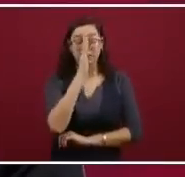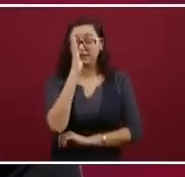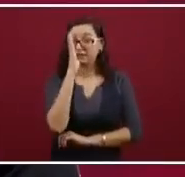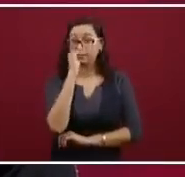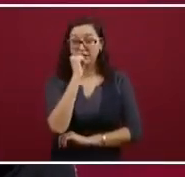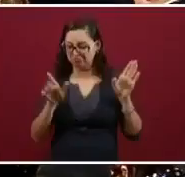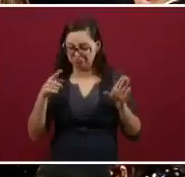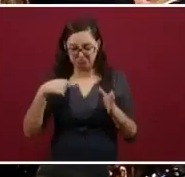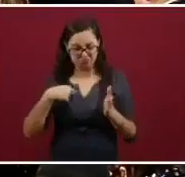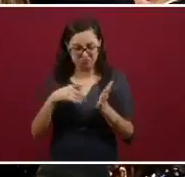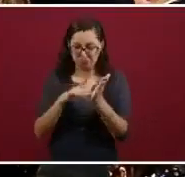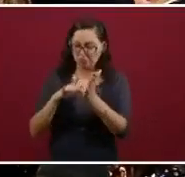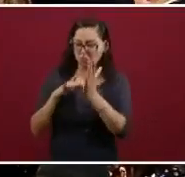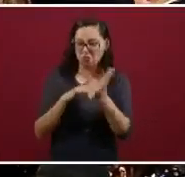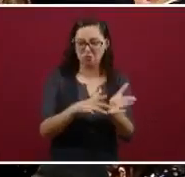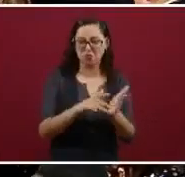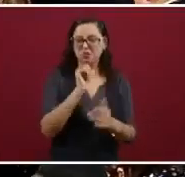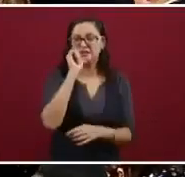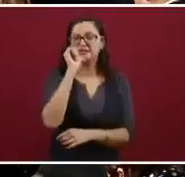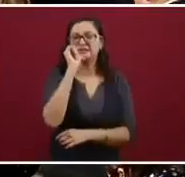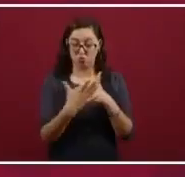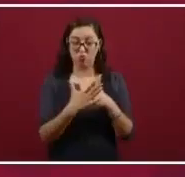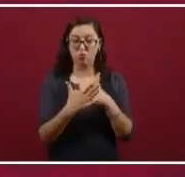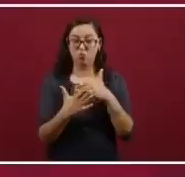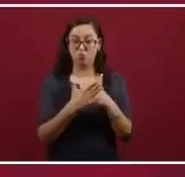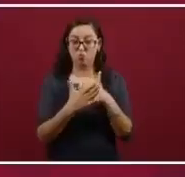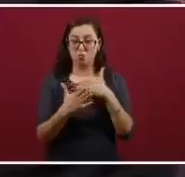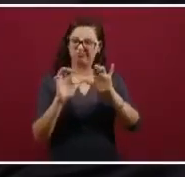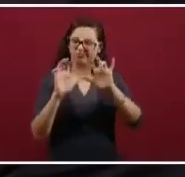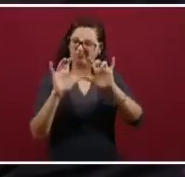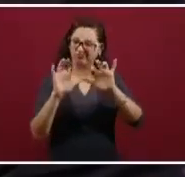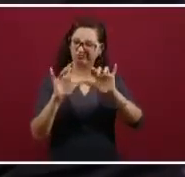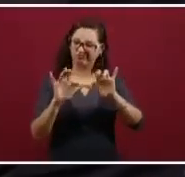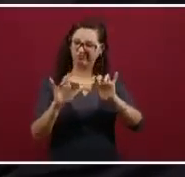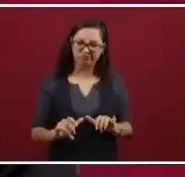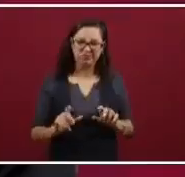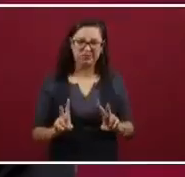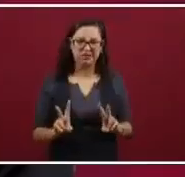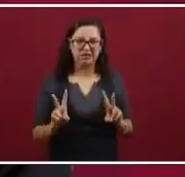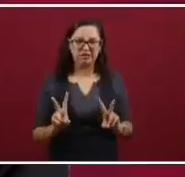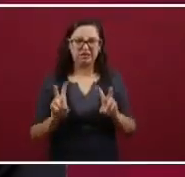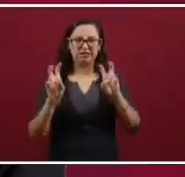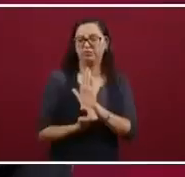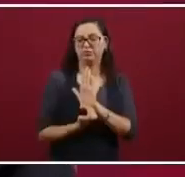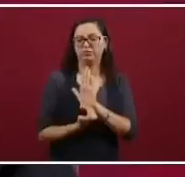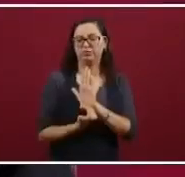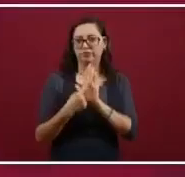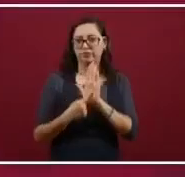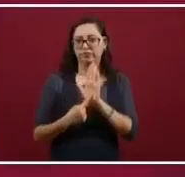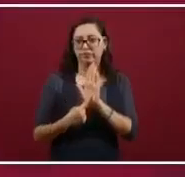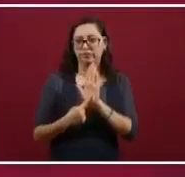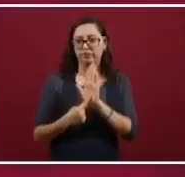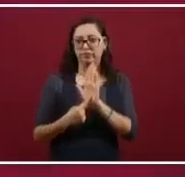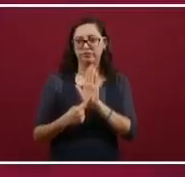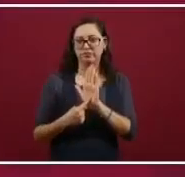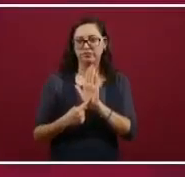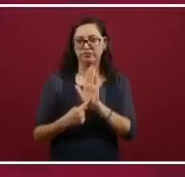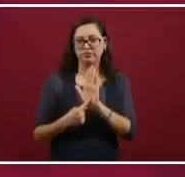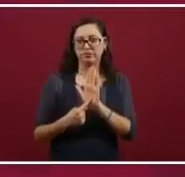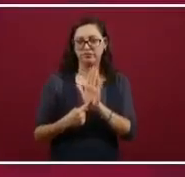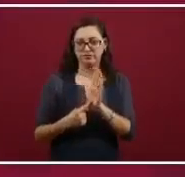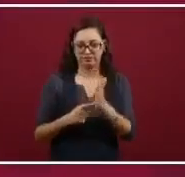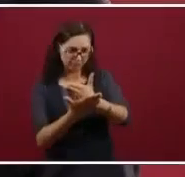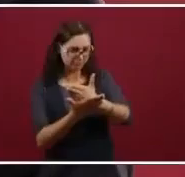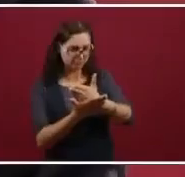no aplica. Estoy a punto de escribir, en especial sobre este tema, un memorándum. Y si no aplica para